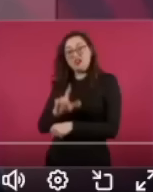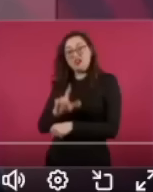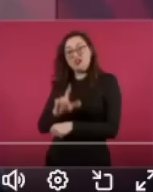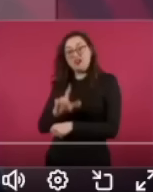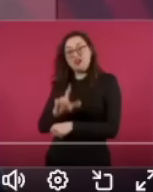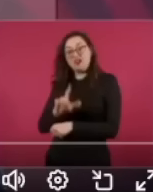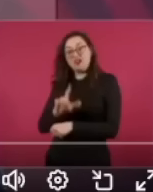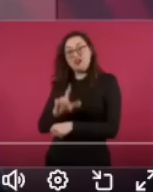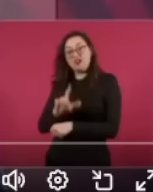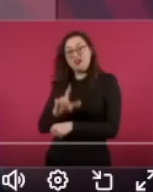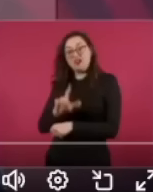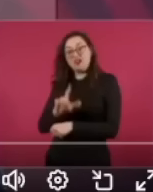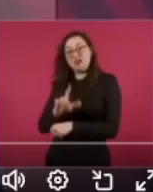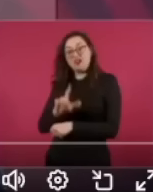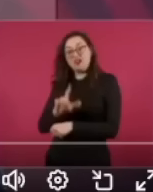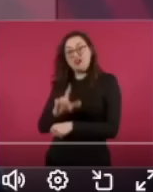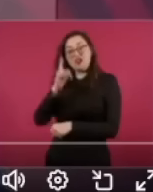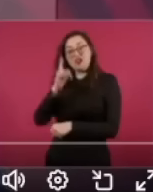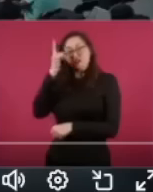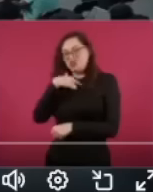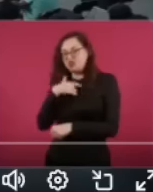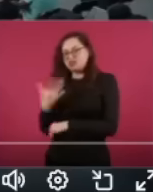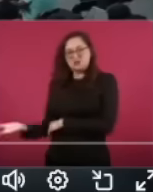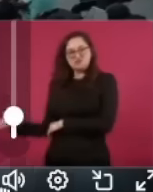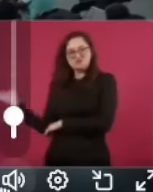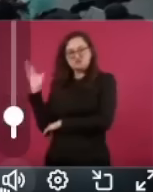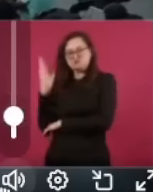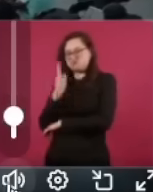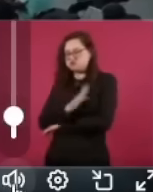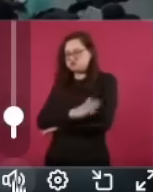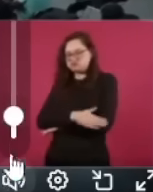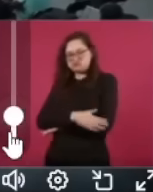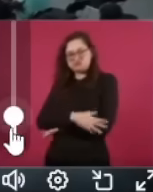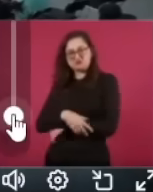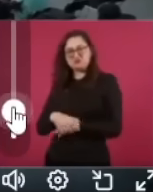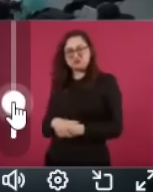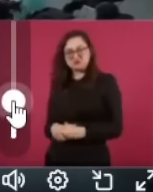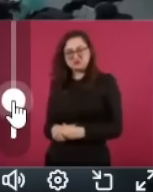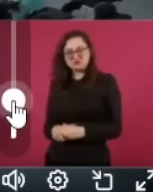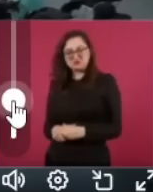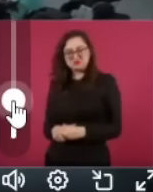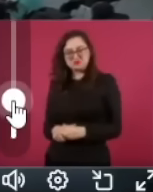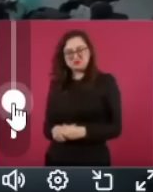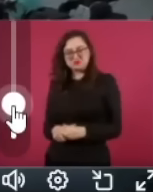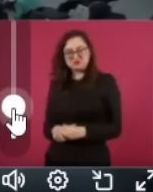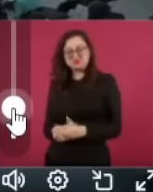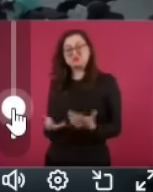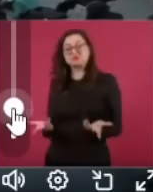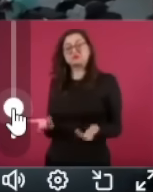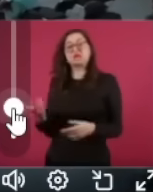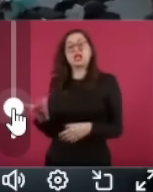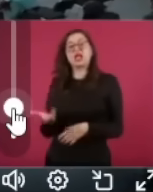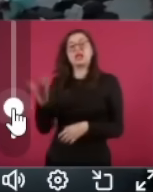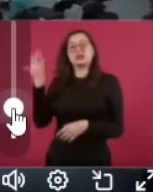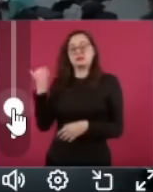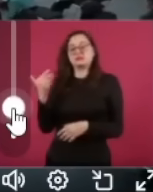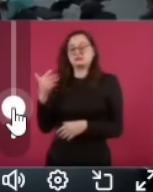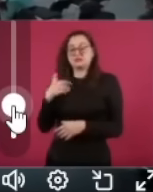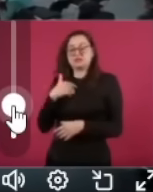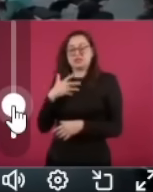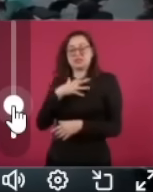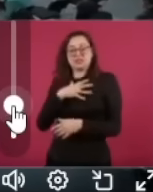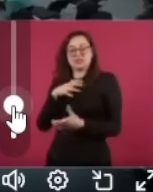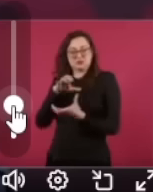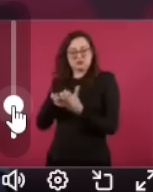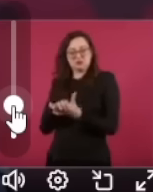recordar este episodio de su vida mi finada esposa Rocío